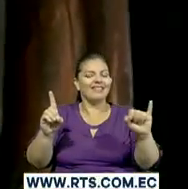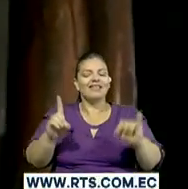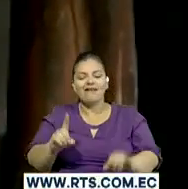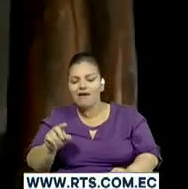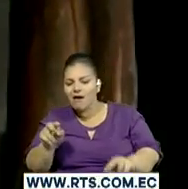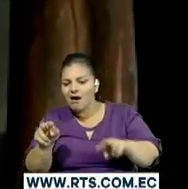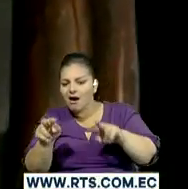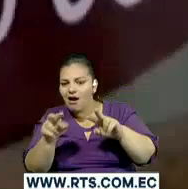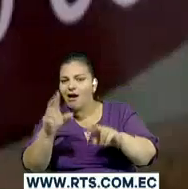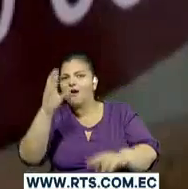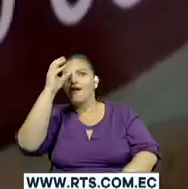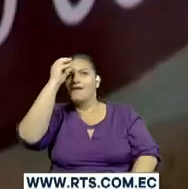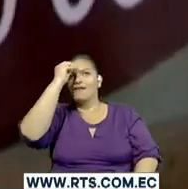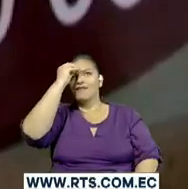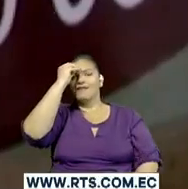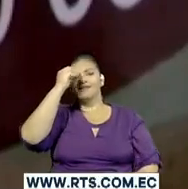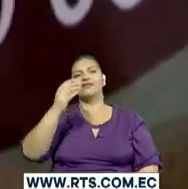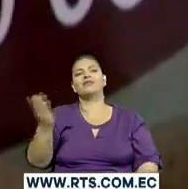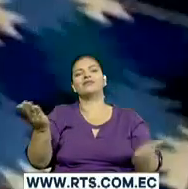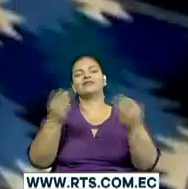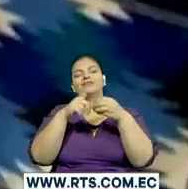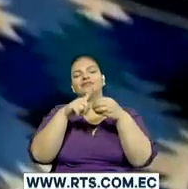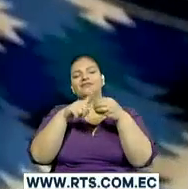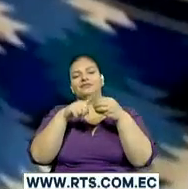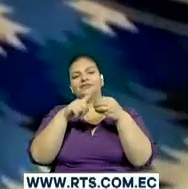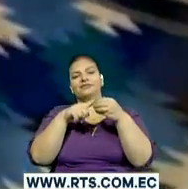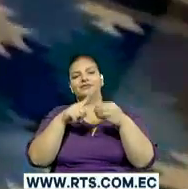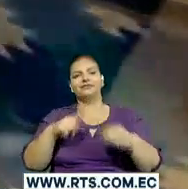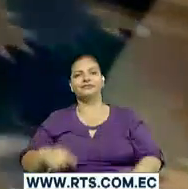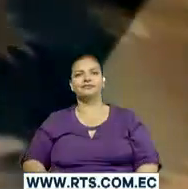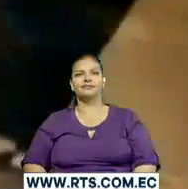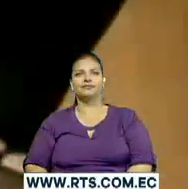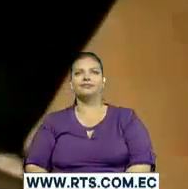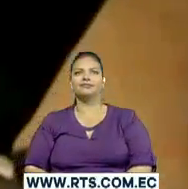Con imágenes de Omar Flores, informó Andrea Orbe.